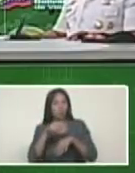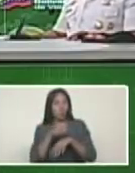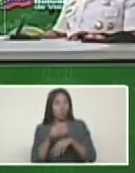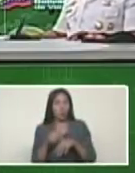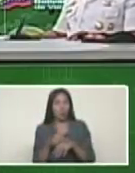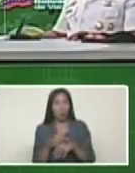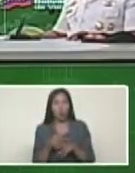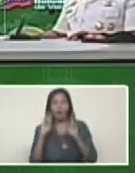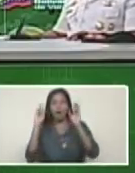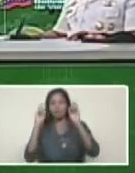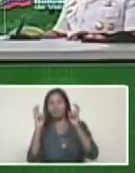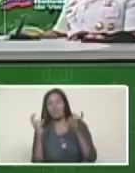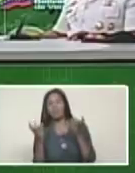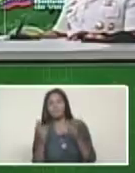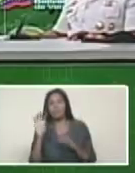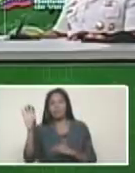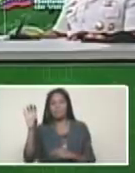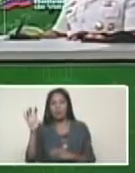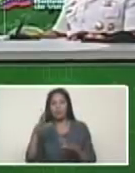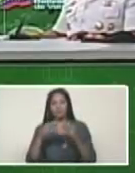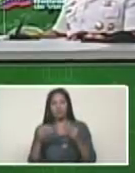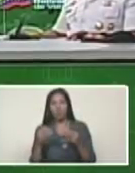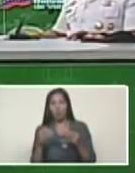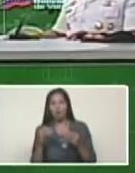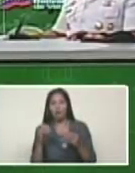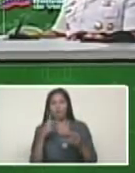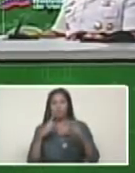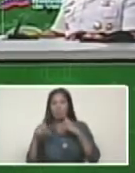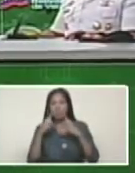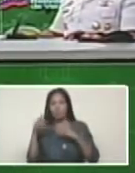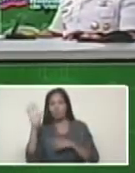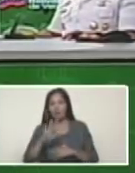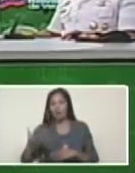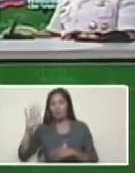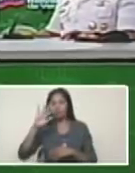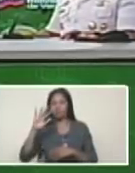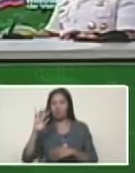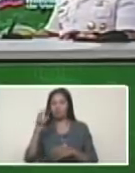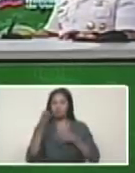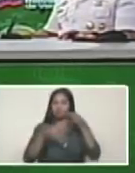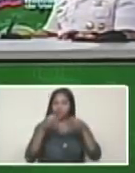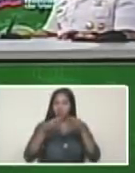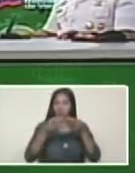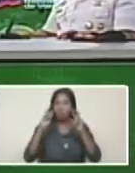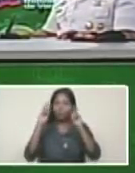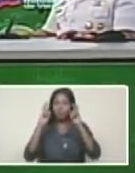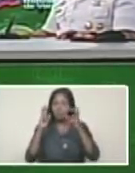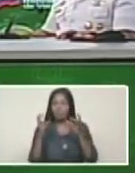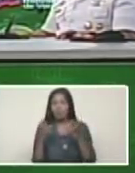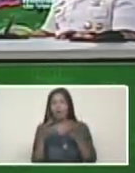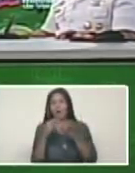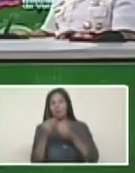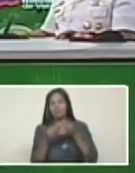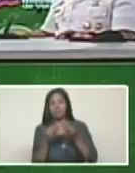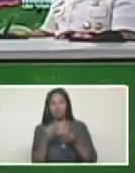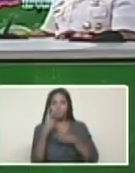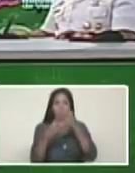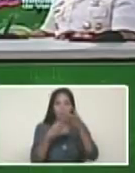tratando los temas del país, de la geopolítica mundial, explicando los temas, recorriendo el